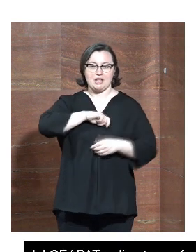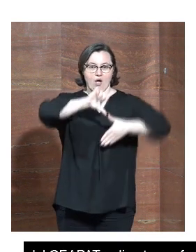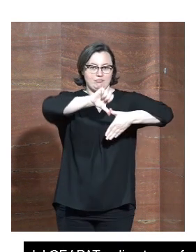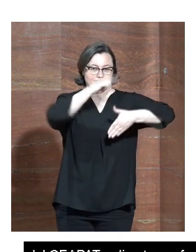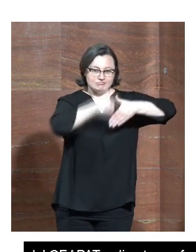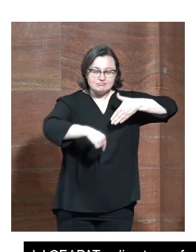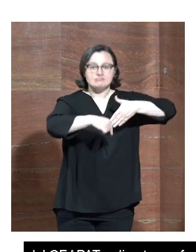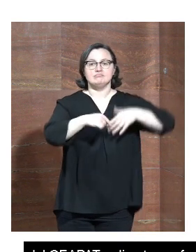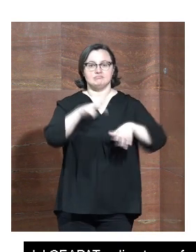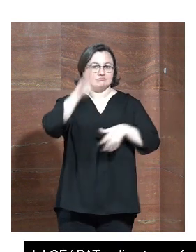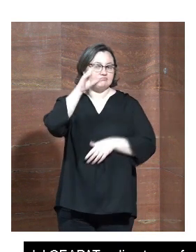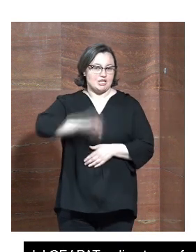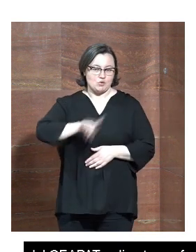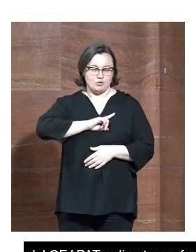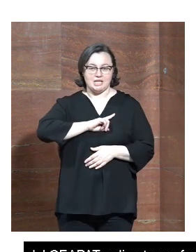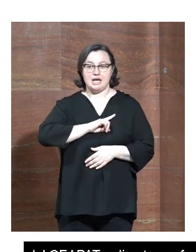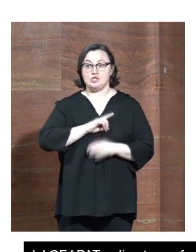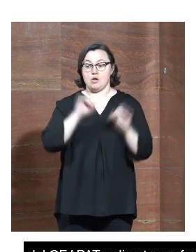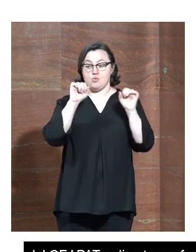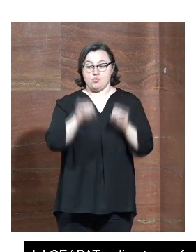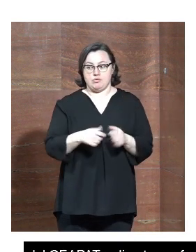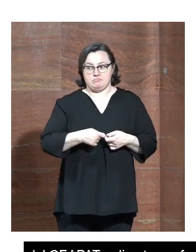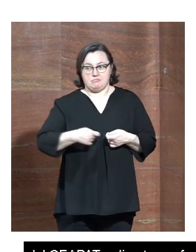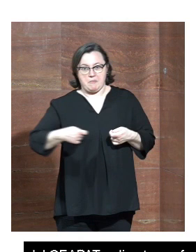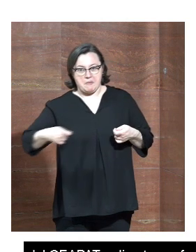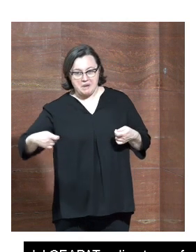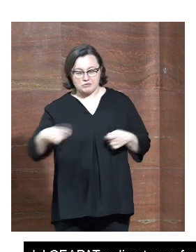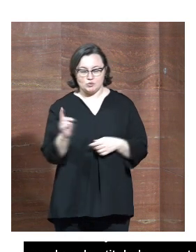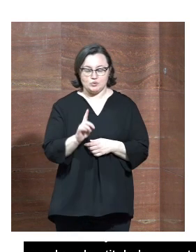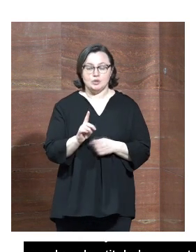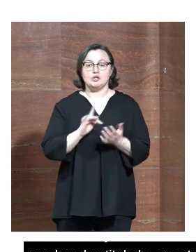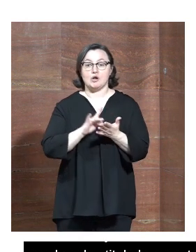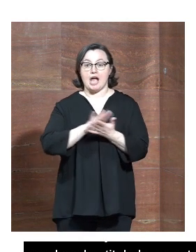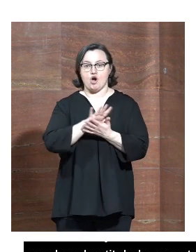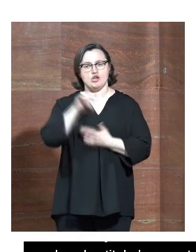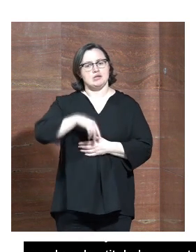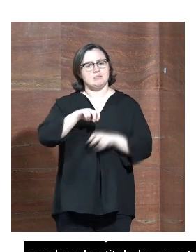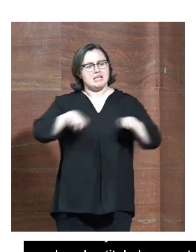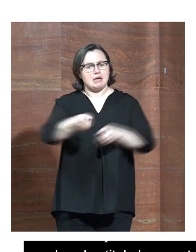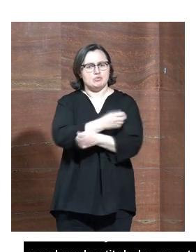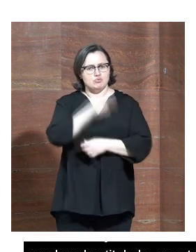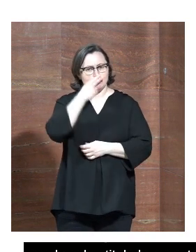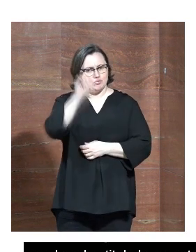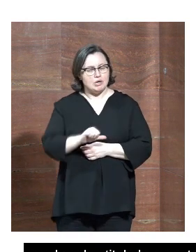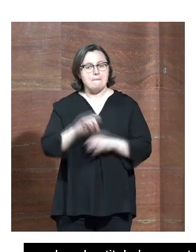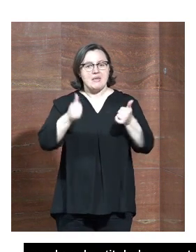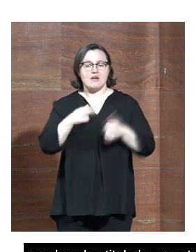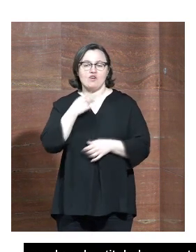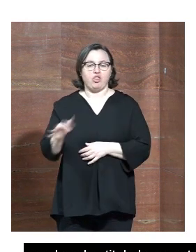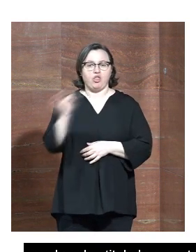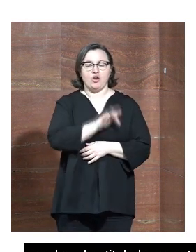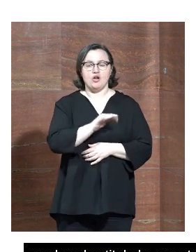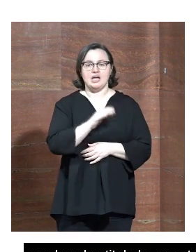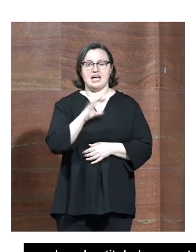Latina. Y bueno, para no retrasar más el comienzo de esta interesantísima mesa, voy a dar paso a don Juan